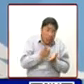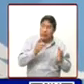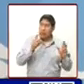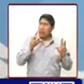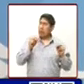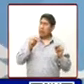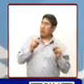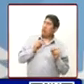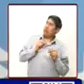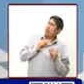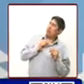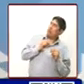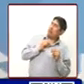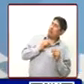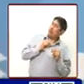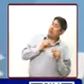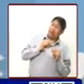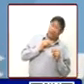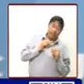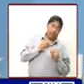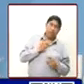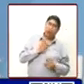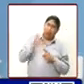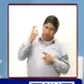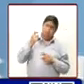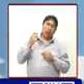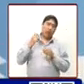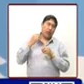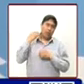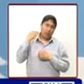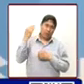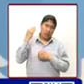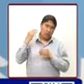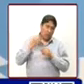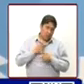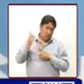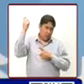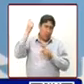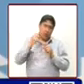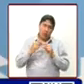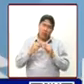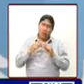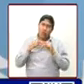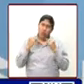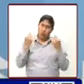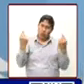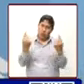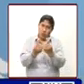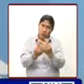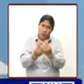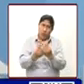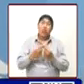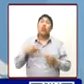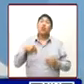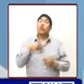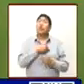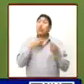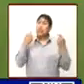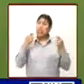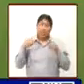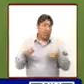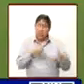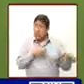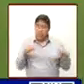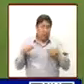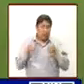eso también pienso yo que perjudica al club, perjudica al grupo, porque este grupo trata de hacer las cosas bien.